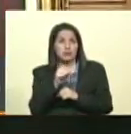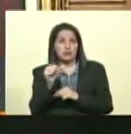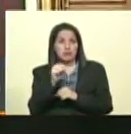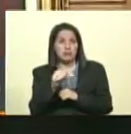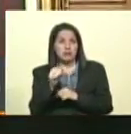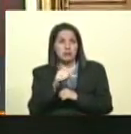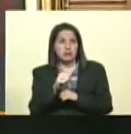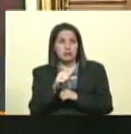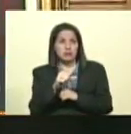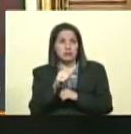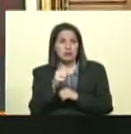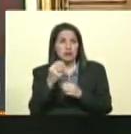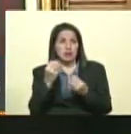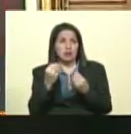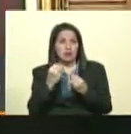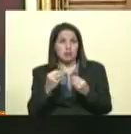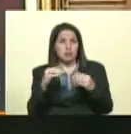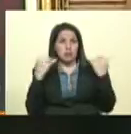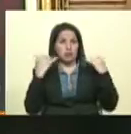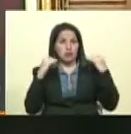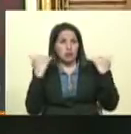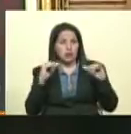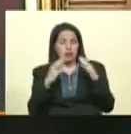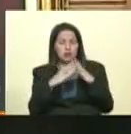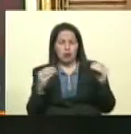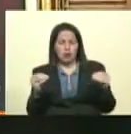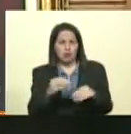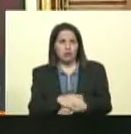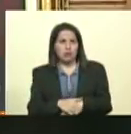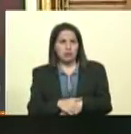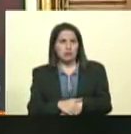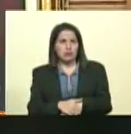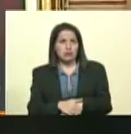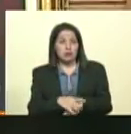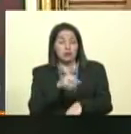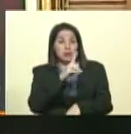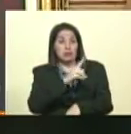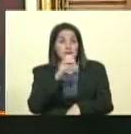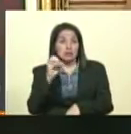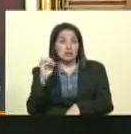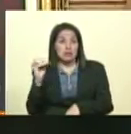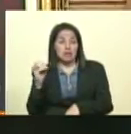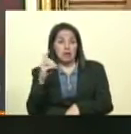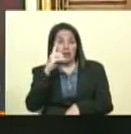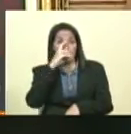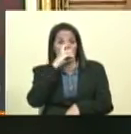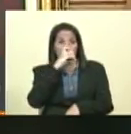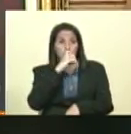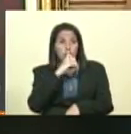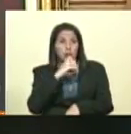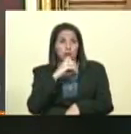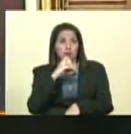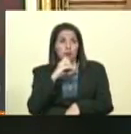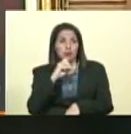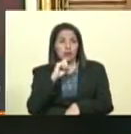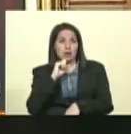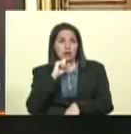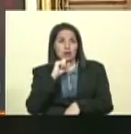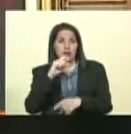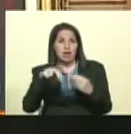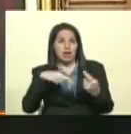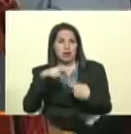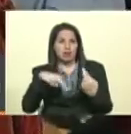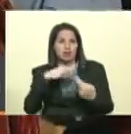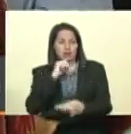en Venezuela por todo lo alto y por toda la línea los 100 años de la Revolución Bolchevique, la Revolución Rusa. En